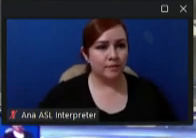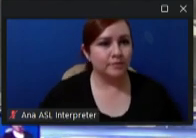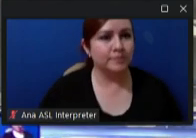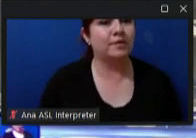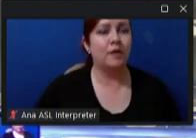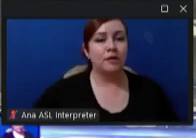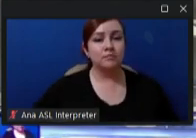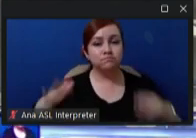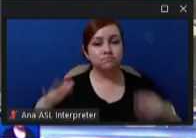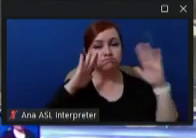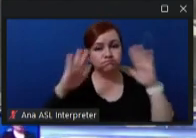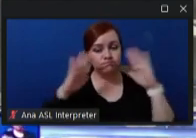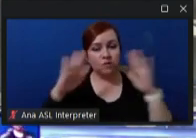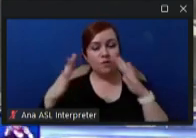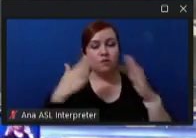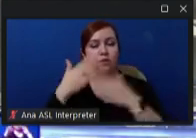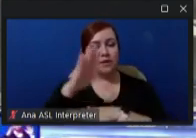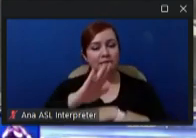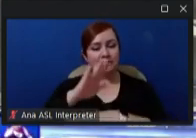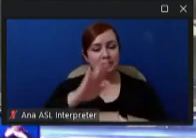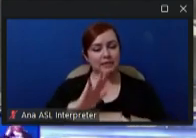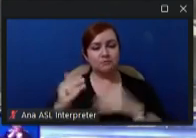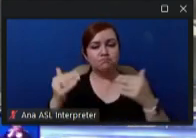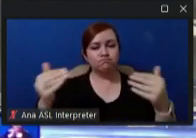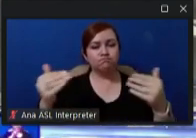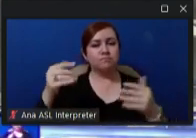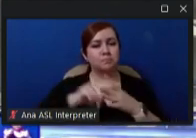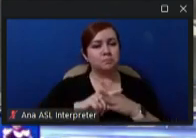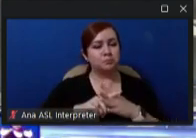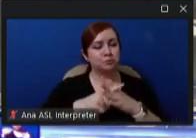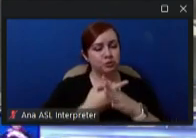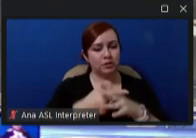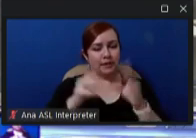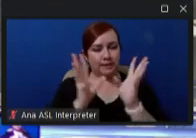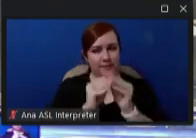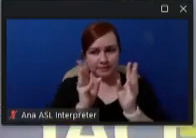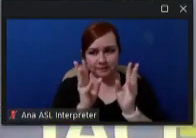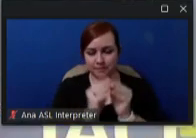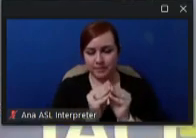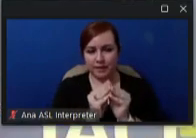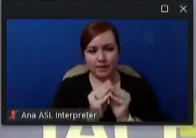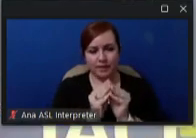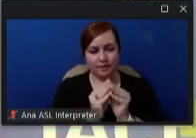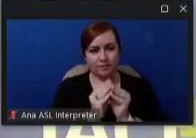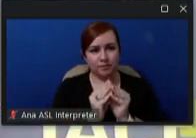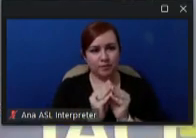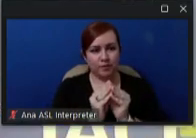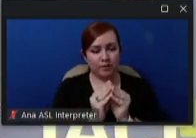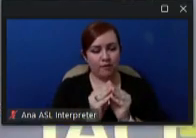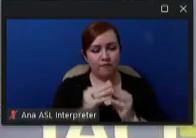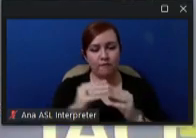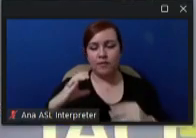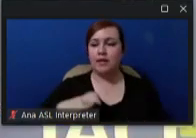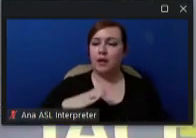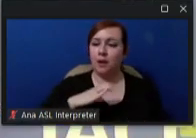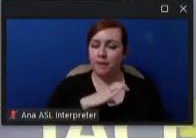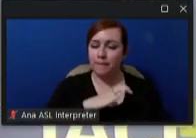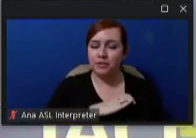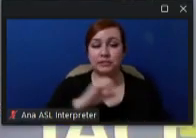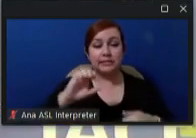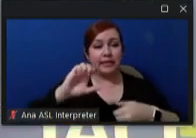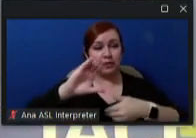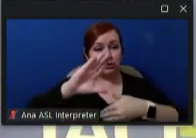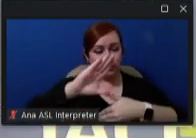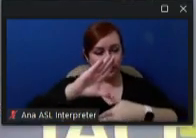del 188 periodo ordinario de sesiones de la Comisión Interamericana